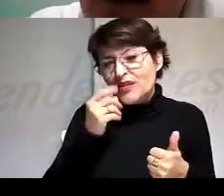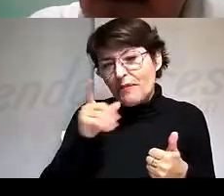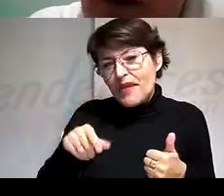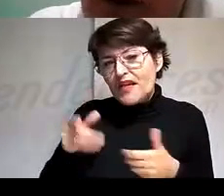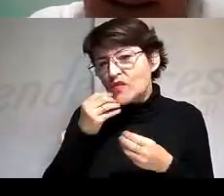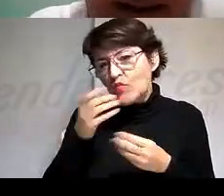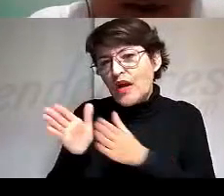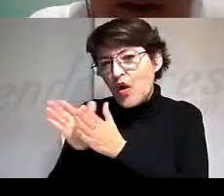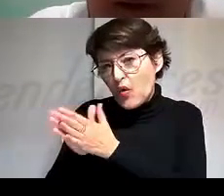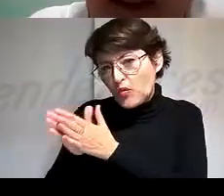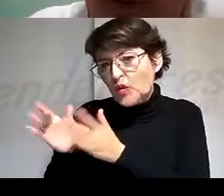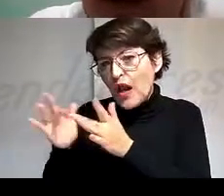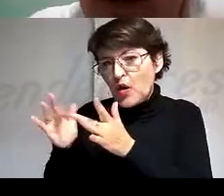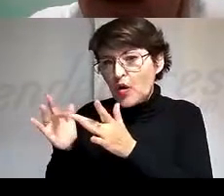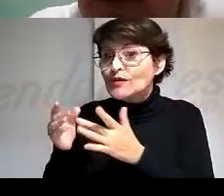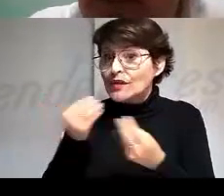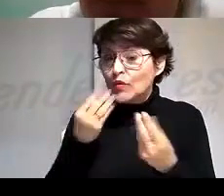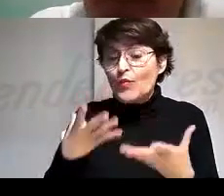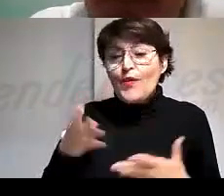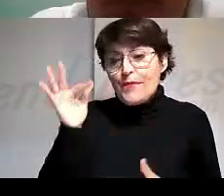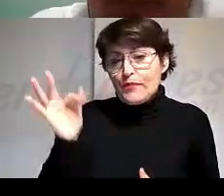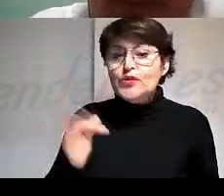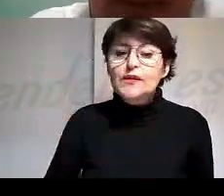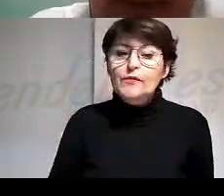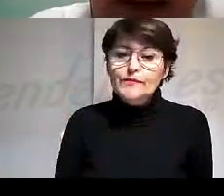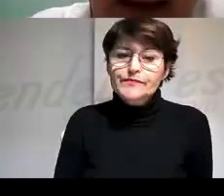la actividad en compañía puede resultar muy placentero.